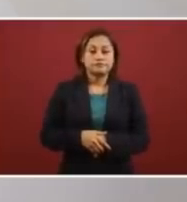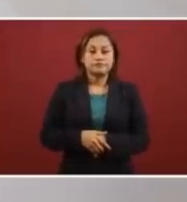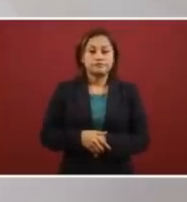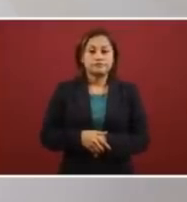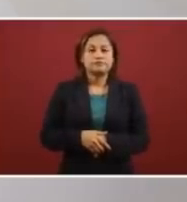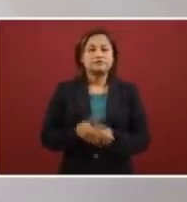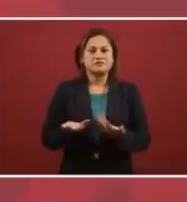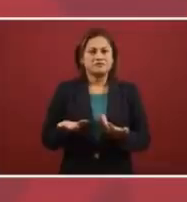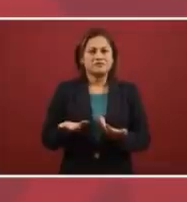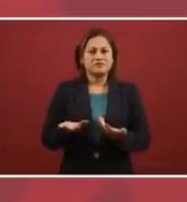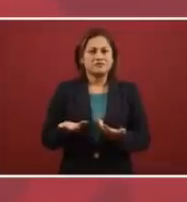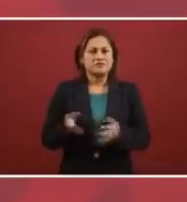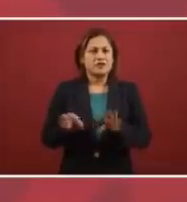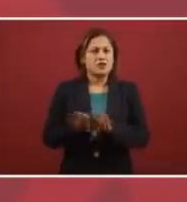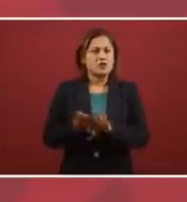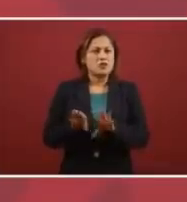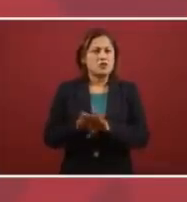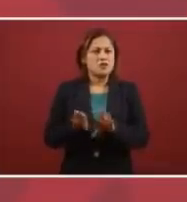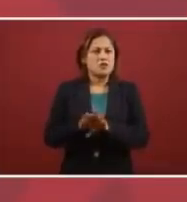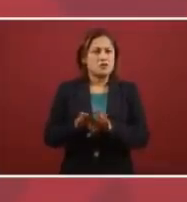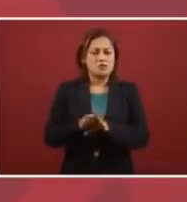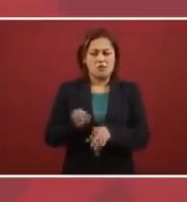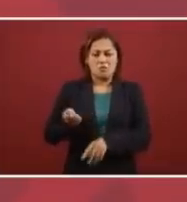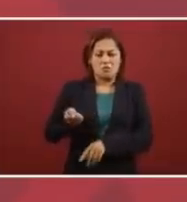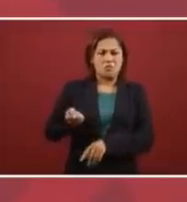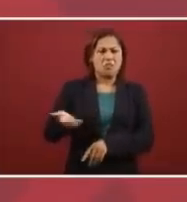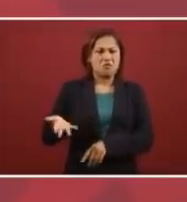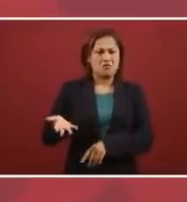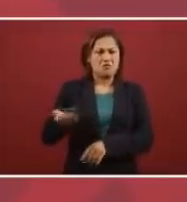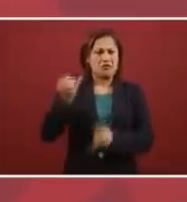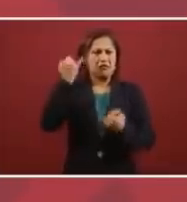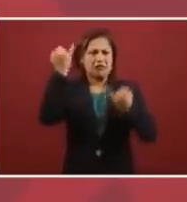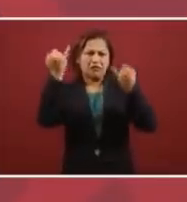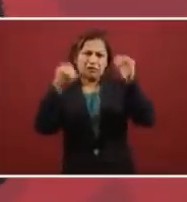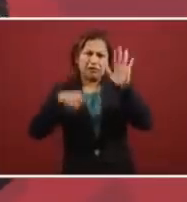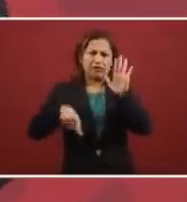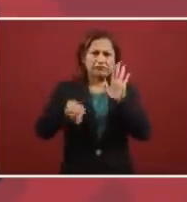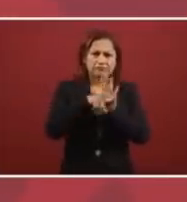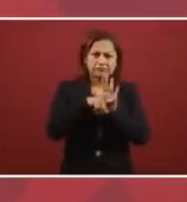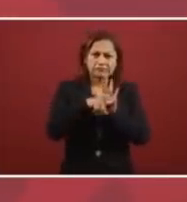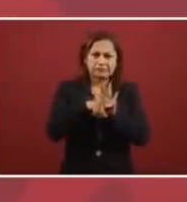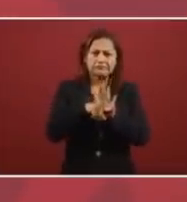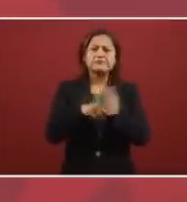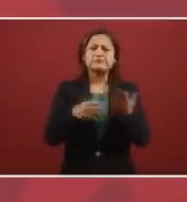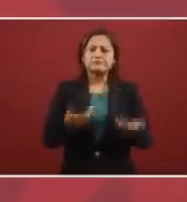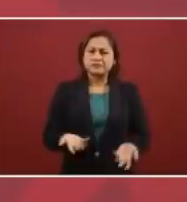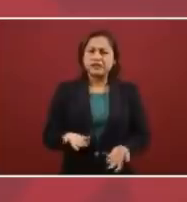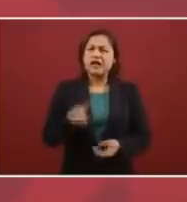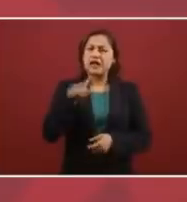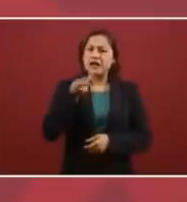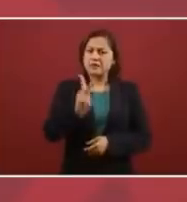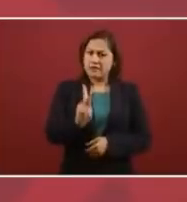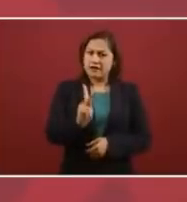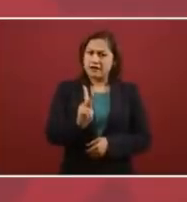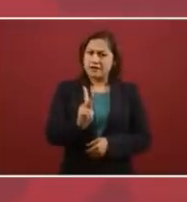calificación un señalamiento despectivo pero eso nos hace distintos